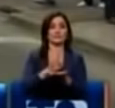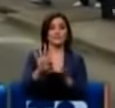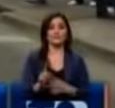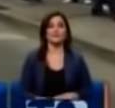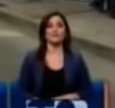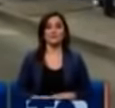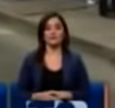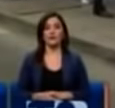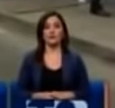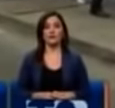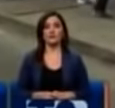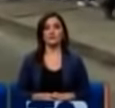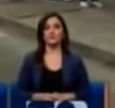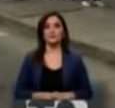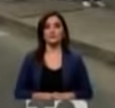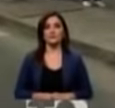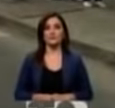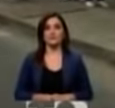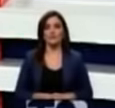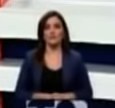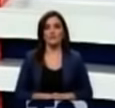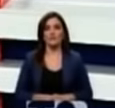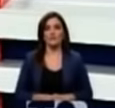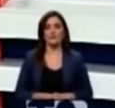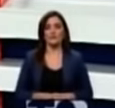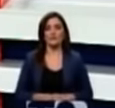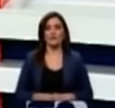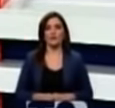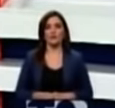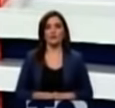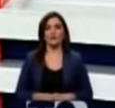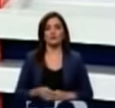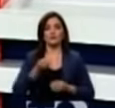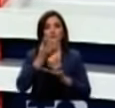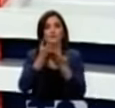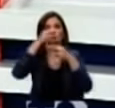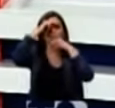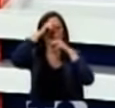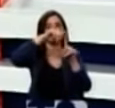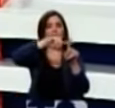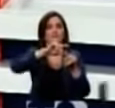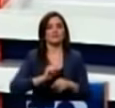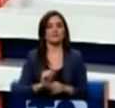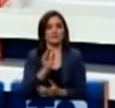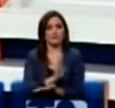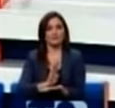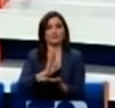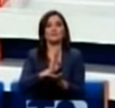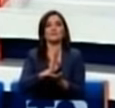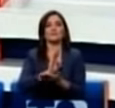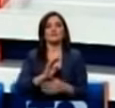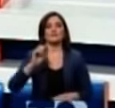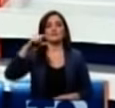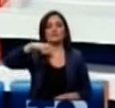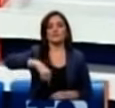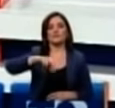4 semanas. Johanna Cañizares, 24 horas. Hoy le contamos una buena noticia. El barrio